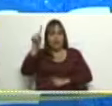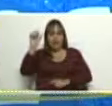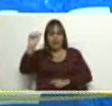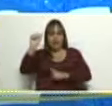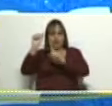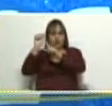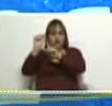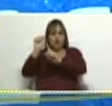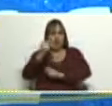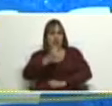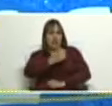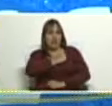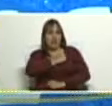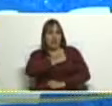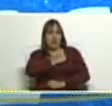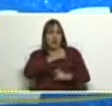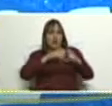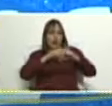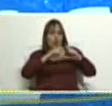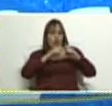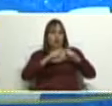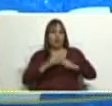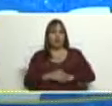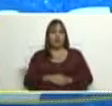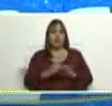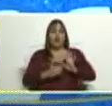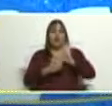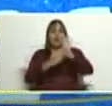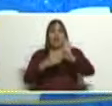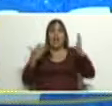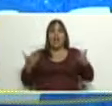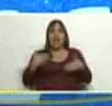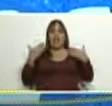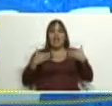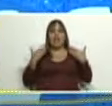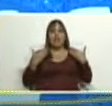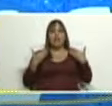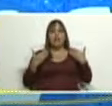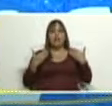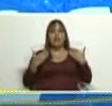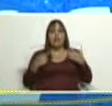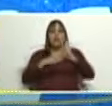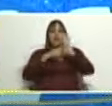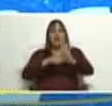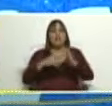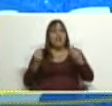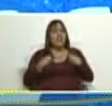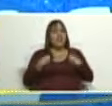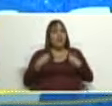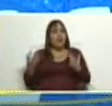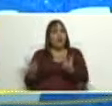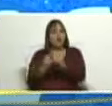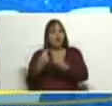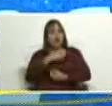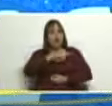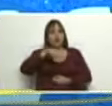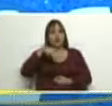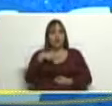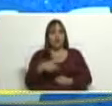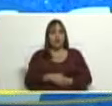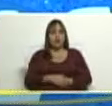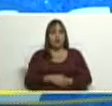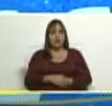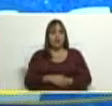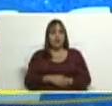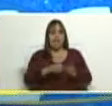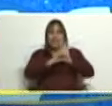corazón, expresa optimismo, expresa que él está vivo con nosotros. Es una imagen